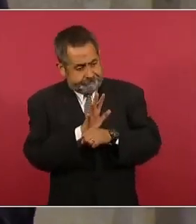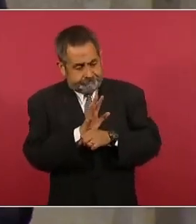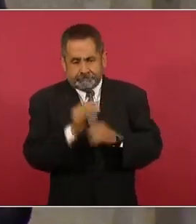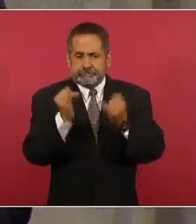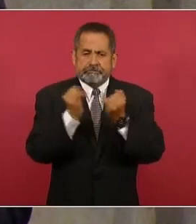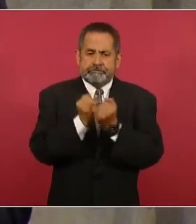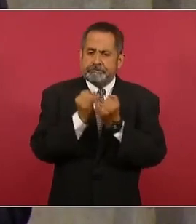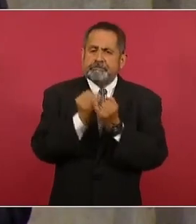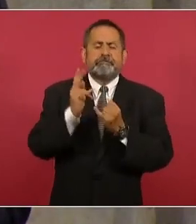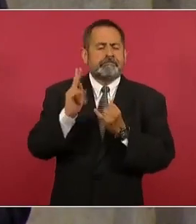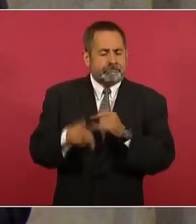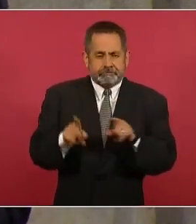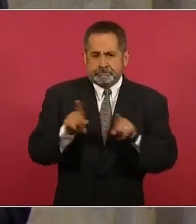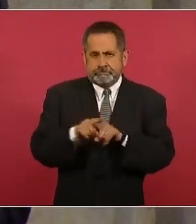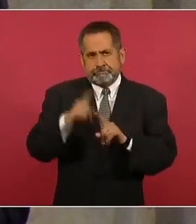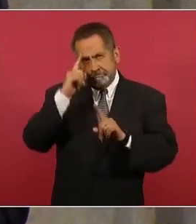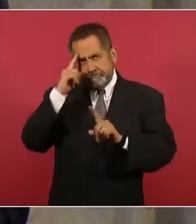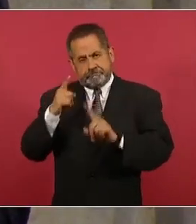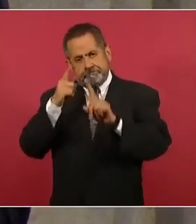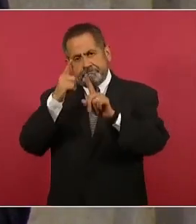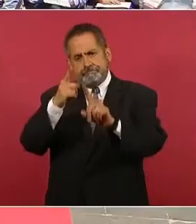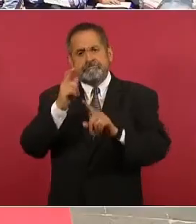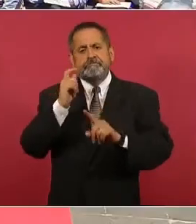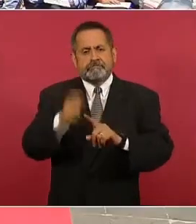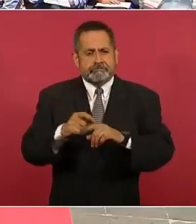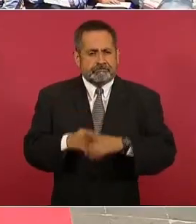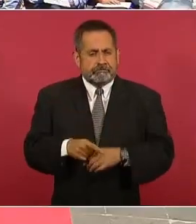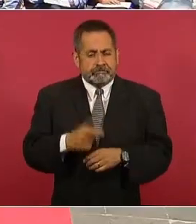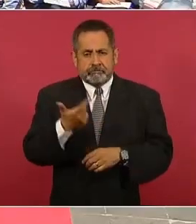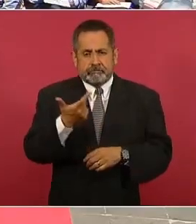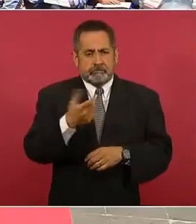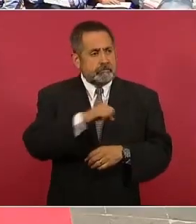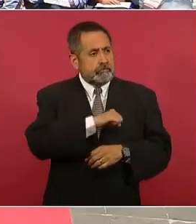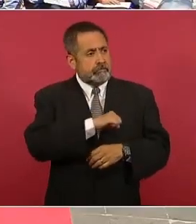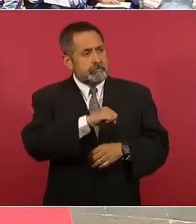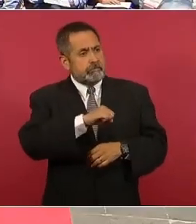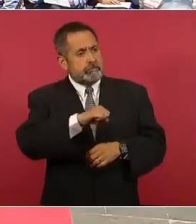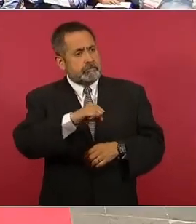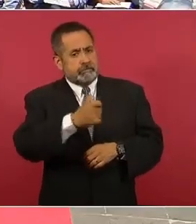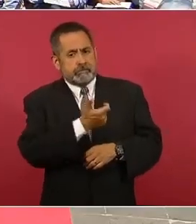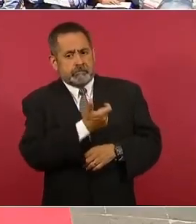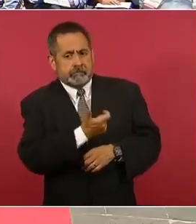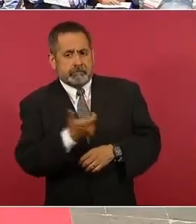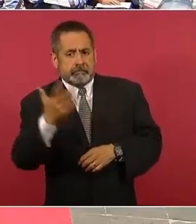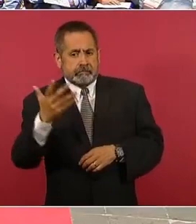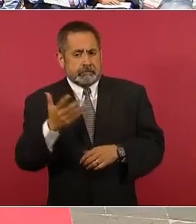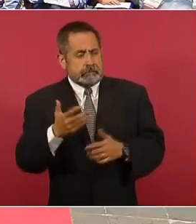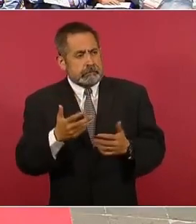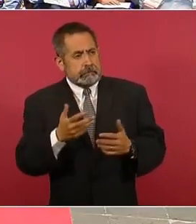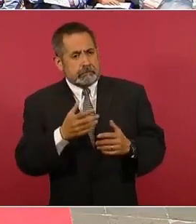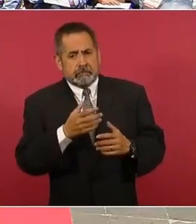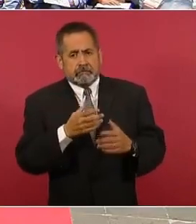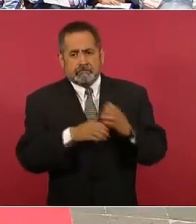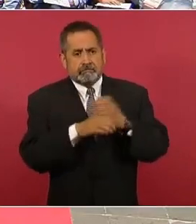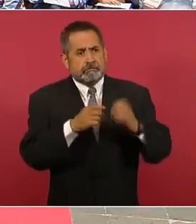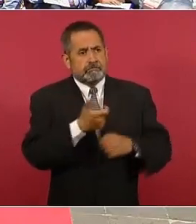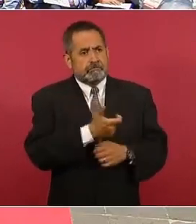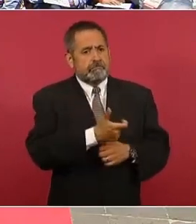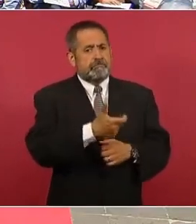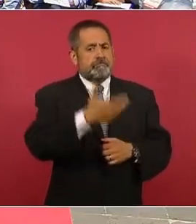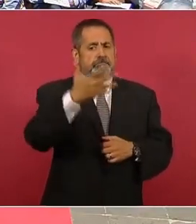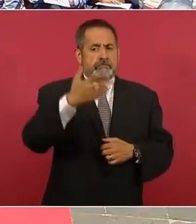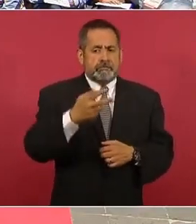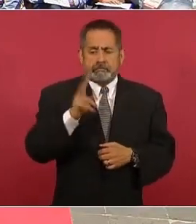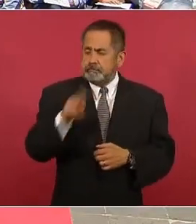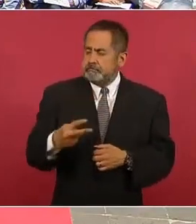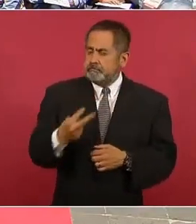este nuevo desafío que es la inflación, y lo tenemos que enfrentar porque nos